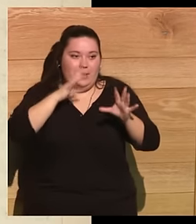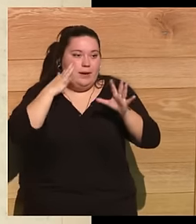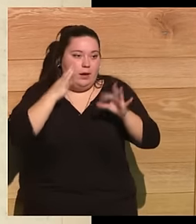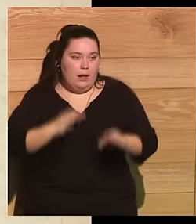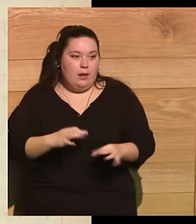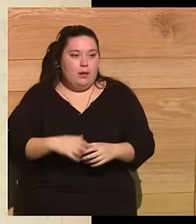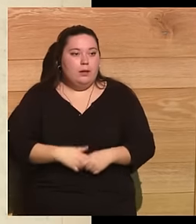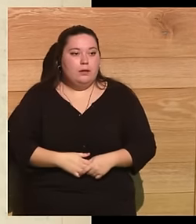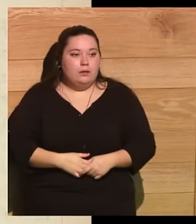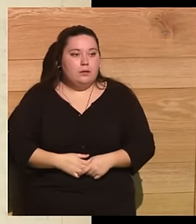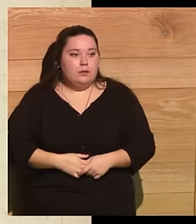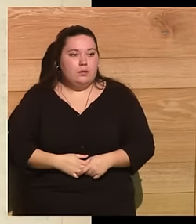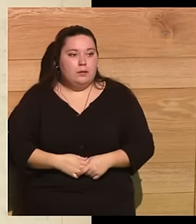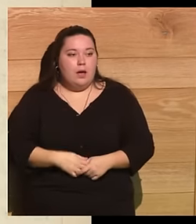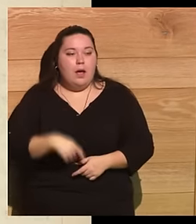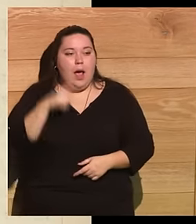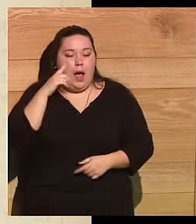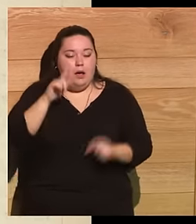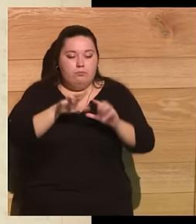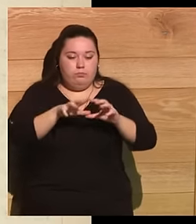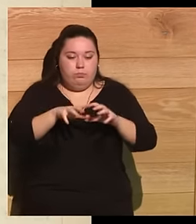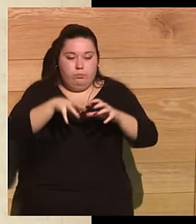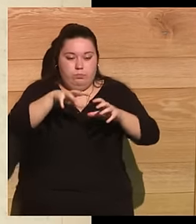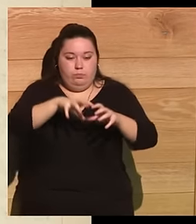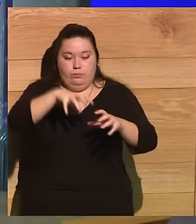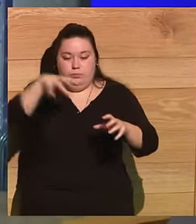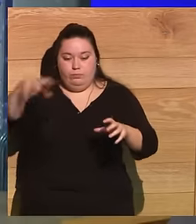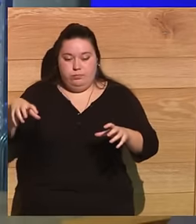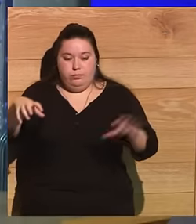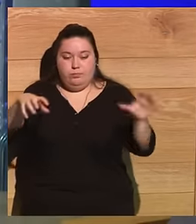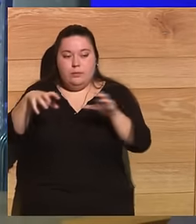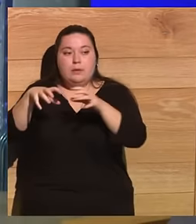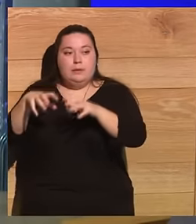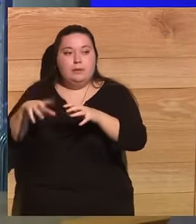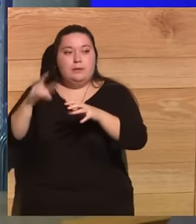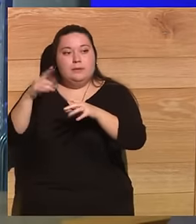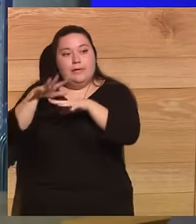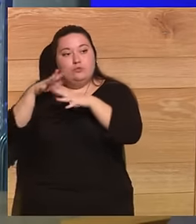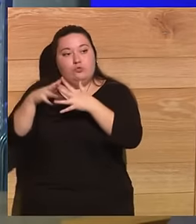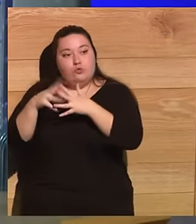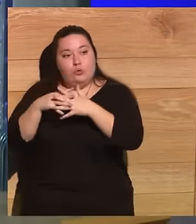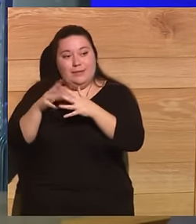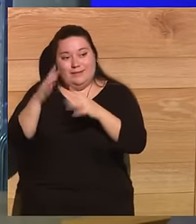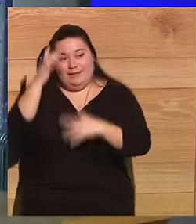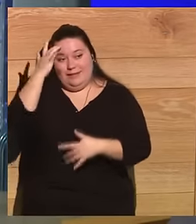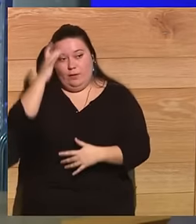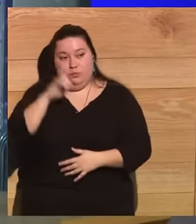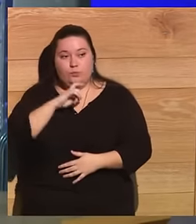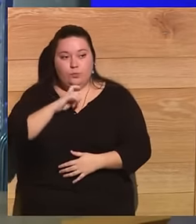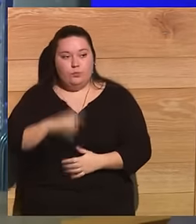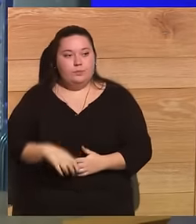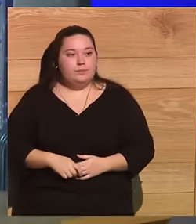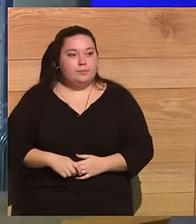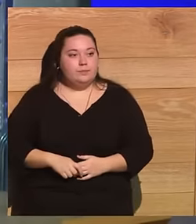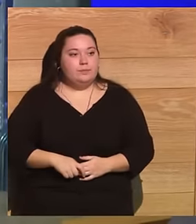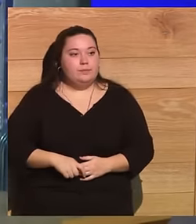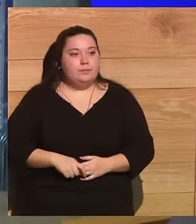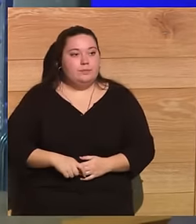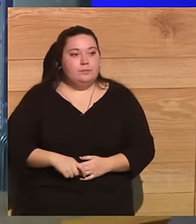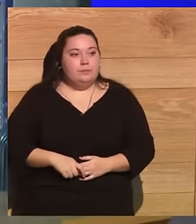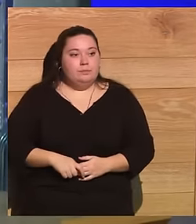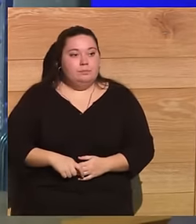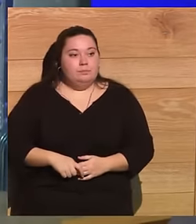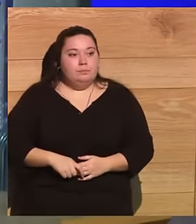y así se descubrió la complejidad de las estructuras cerebrales.